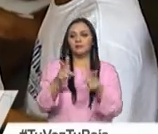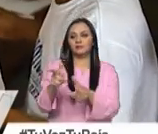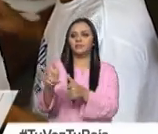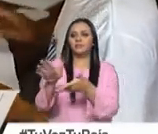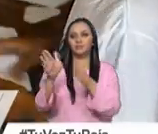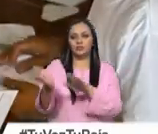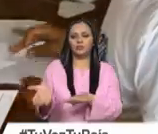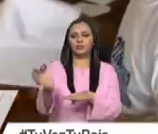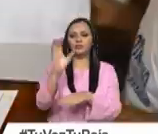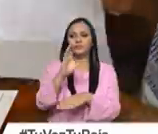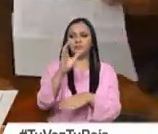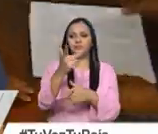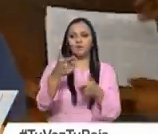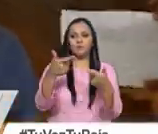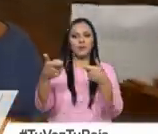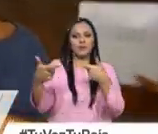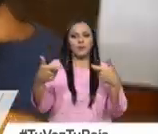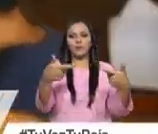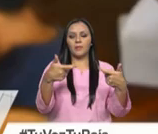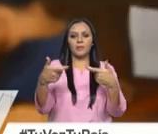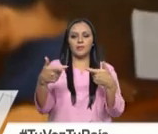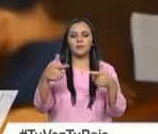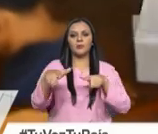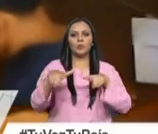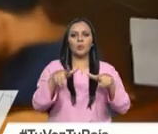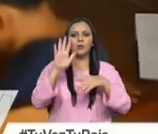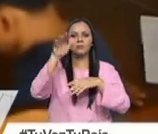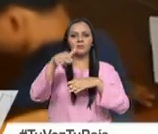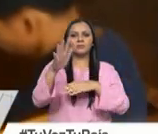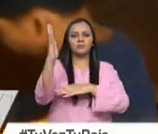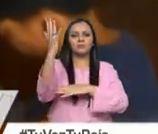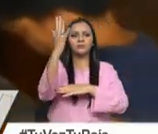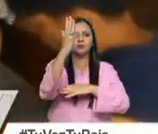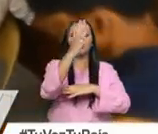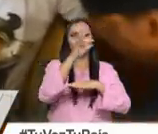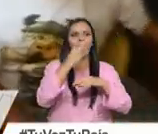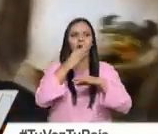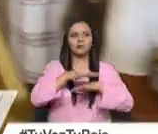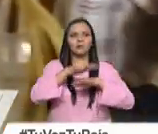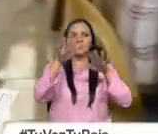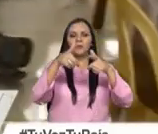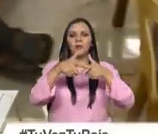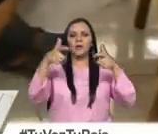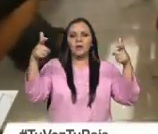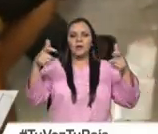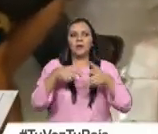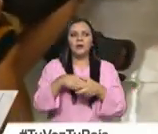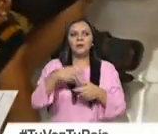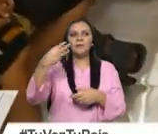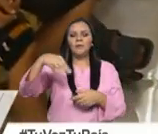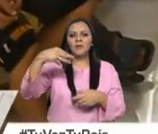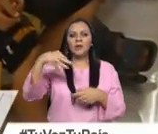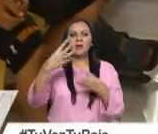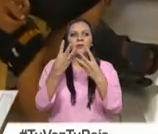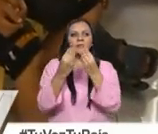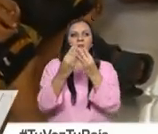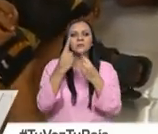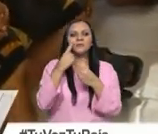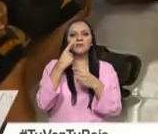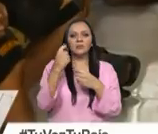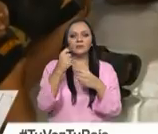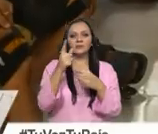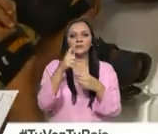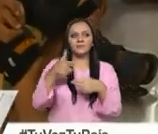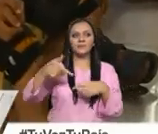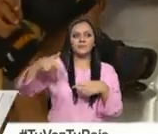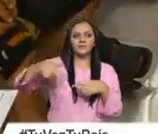de búsqueda, que incluyó disparos de mortero en zonas boscosas o en granjas apartadas. El miércoles, un centenar de hombres armados atacaron